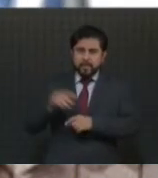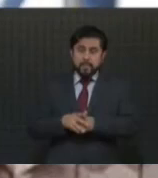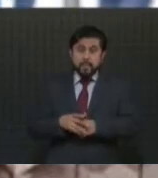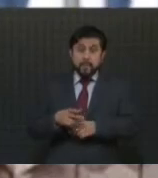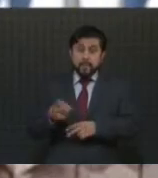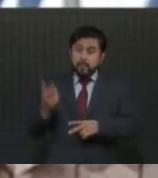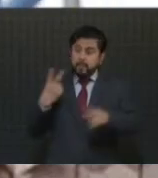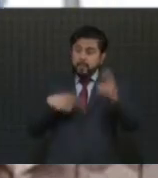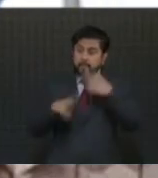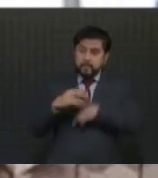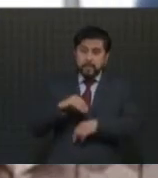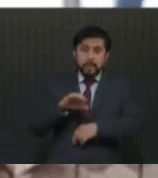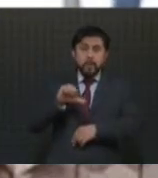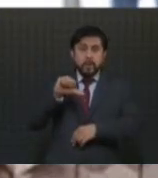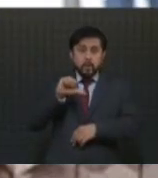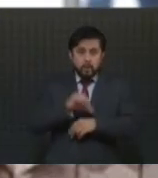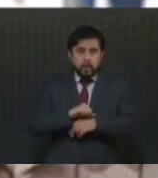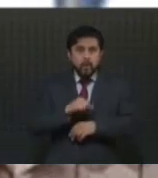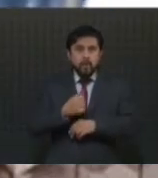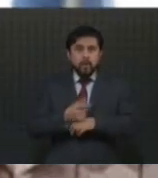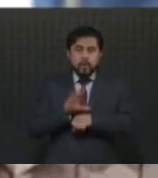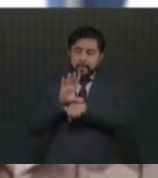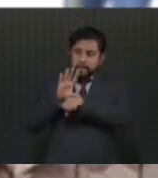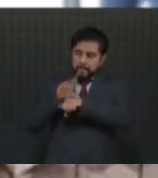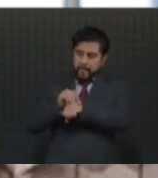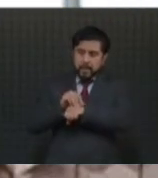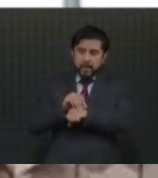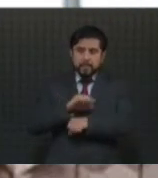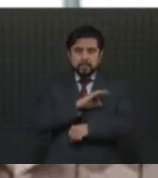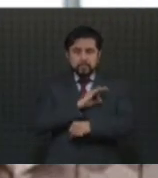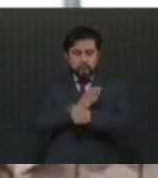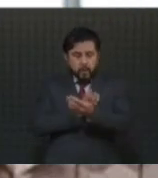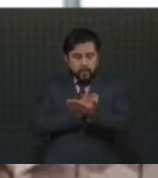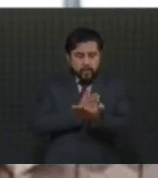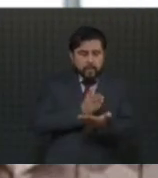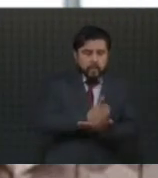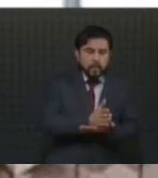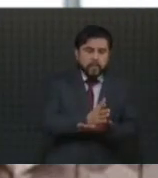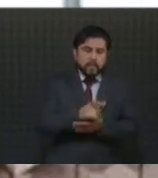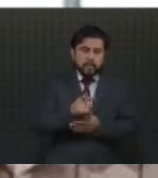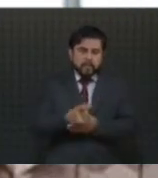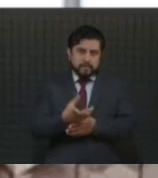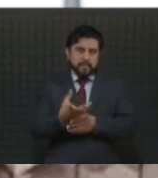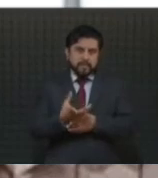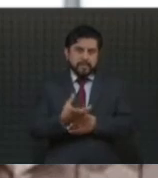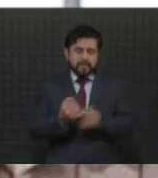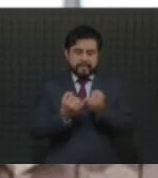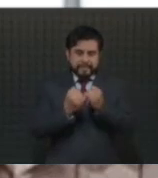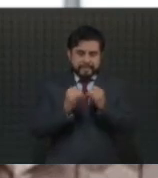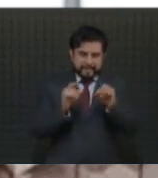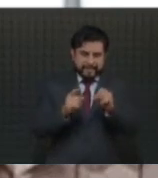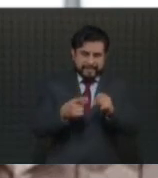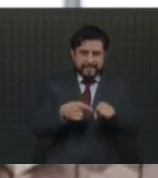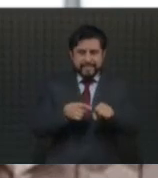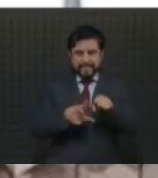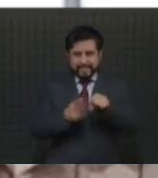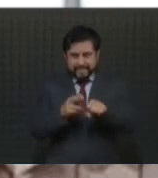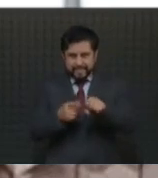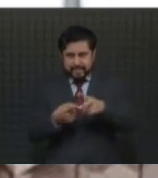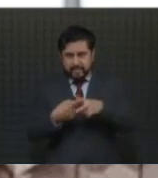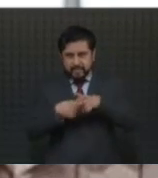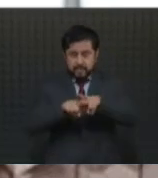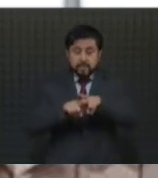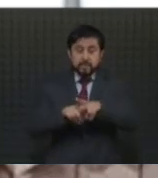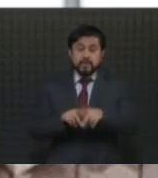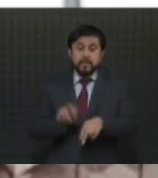tener un acceso a Santa Úrsula. Somos vecinos en este parque de la Universidad Nacional Autónoma de México, la Universidad de la